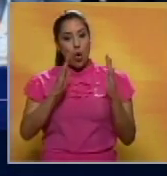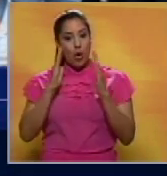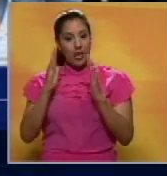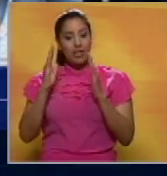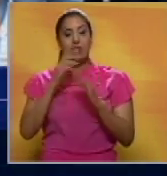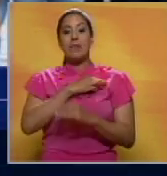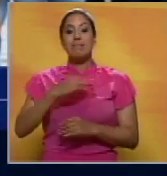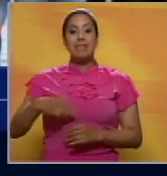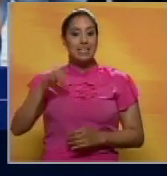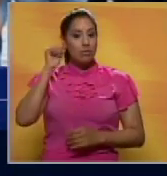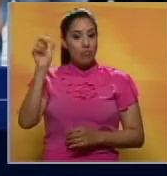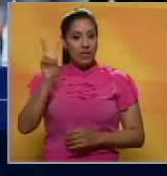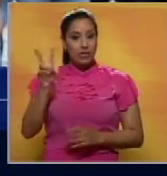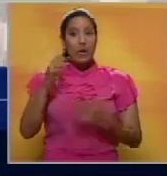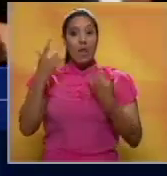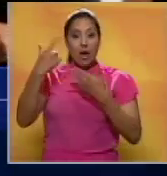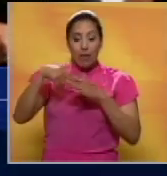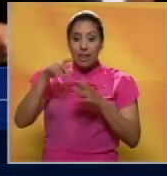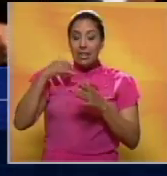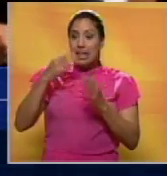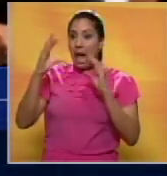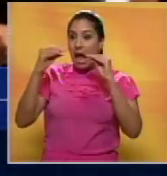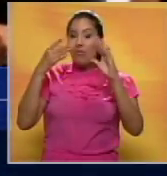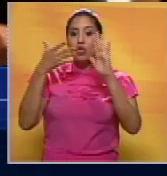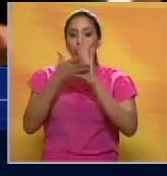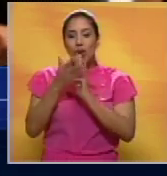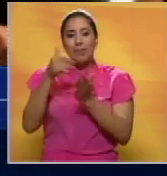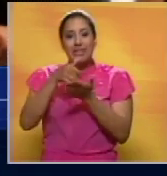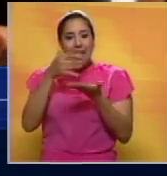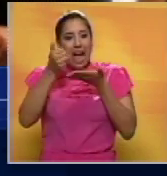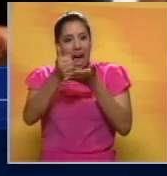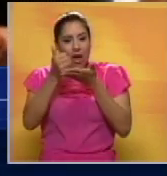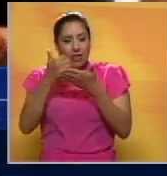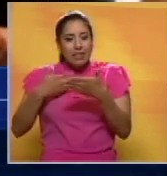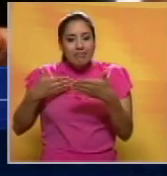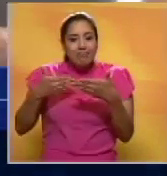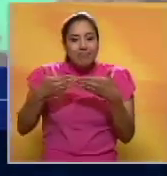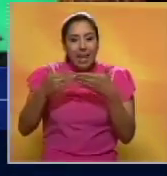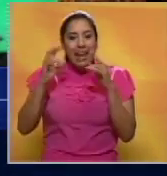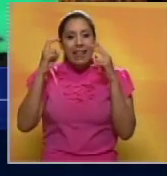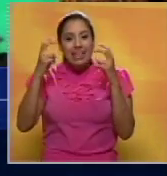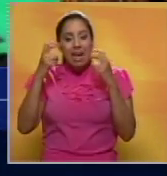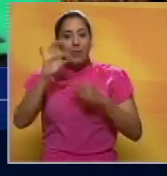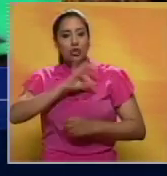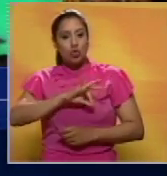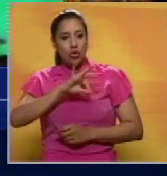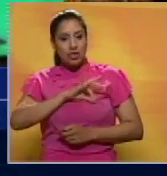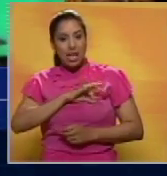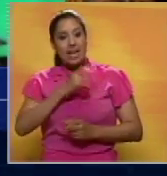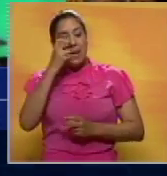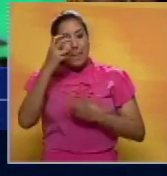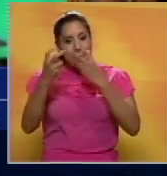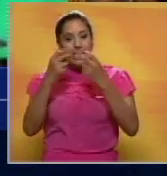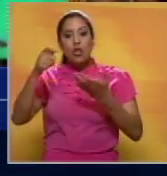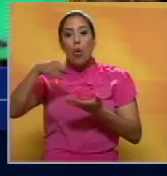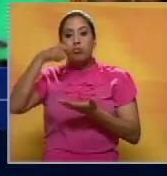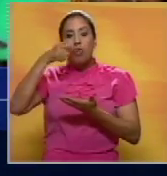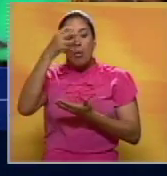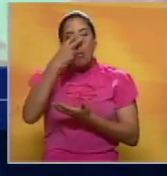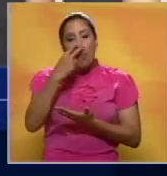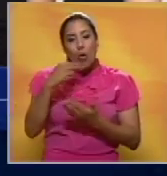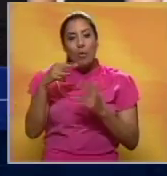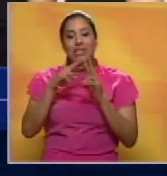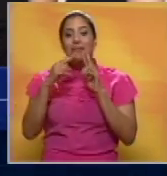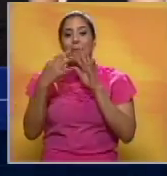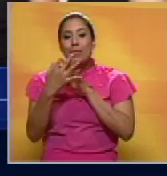organización Miss Venezuela. Luego de recibir una charla de sensibilización y de acercamiento a temáticas sociales, visitaron el comedor popular